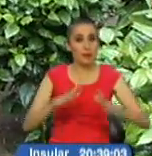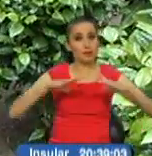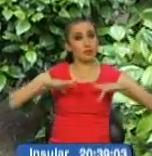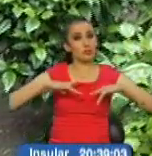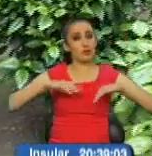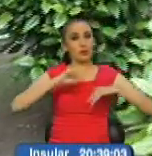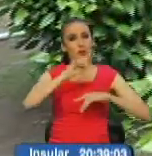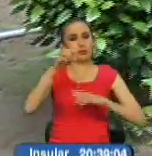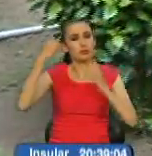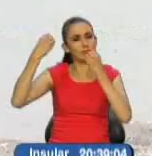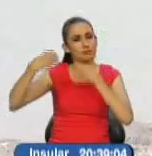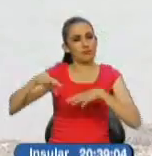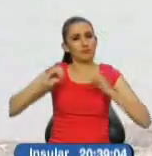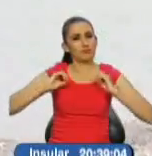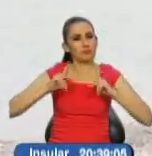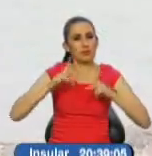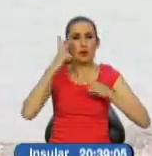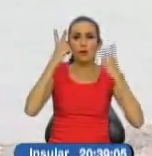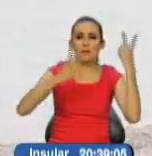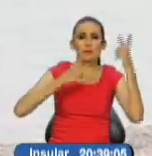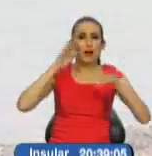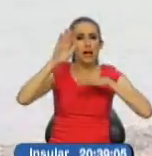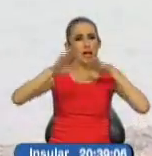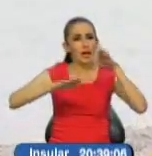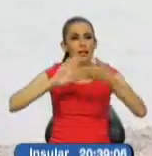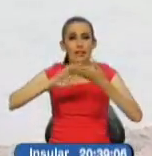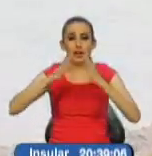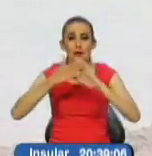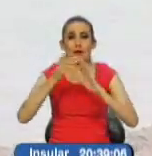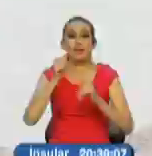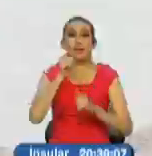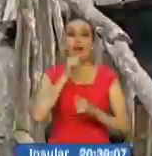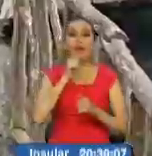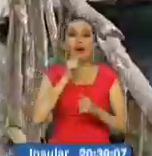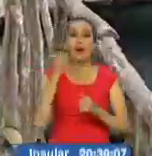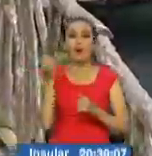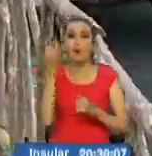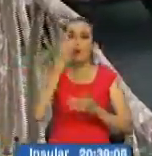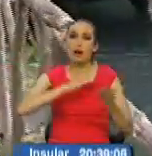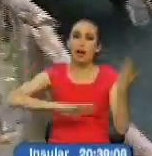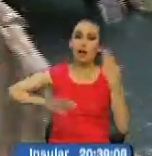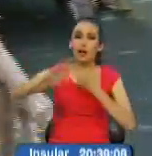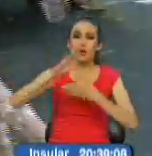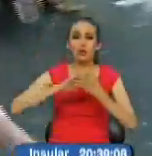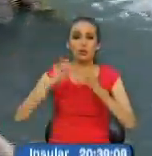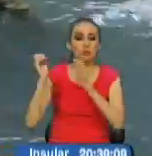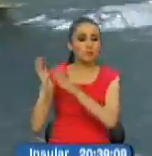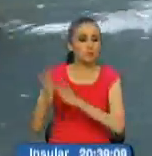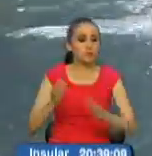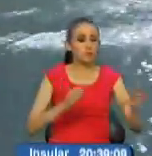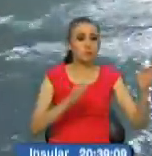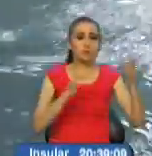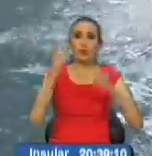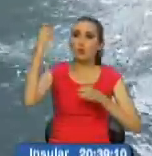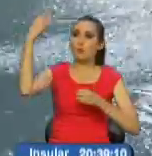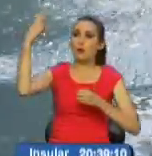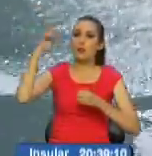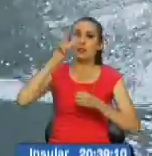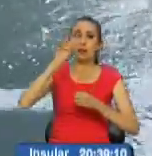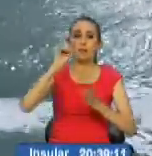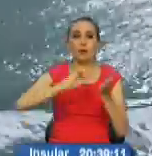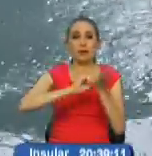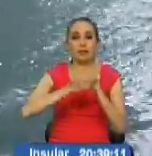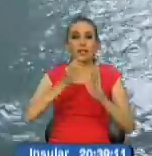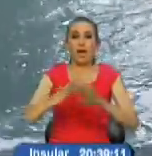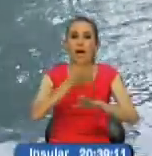vacaciones, no pierda la oportunidad de visitar los frailes y la comunidad de Agua Blanca. Todo ubicado en la ruta del Espondilus, a 20 minutos antes